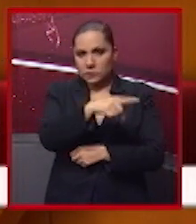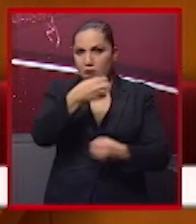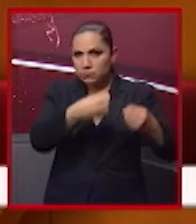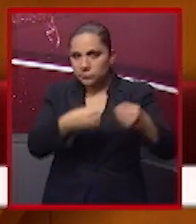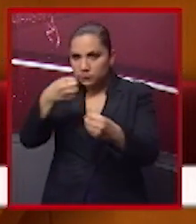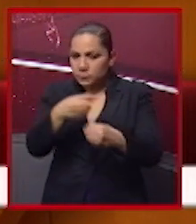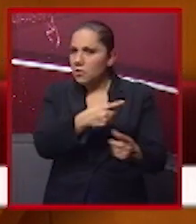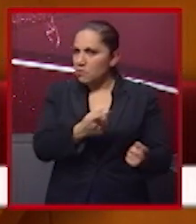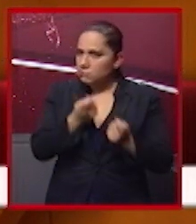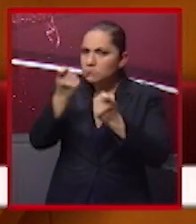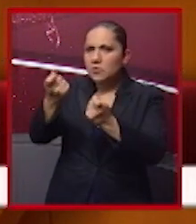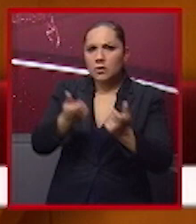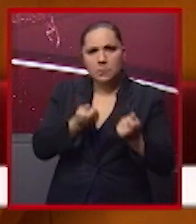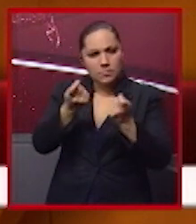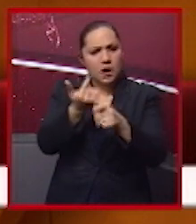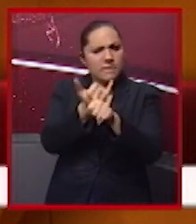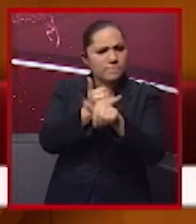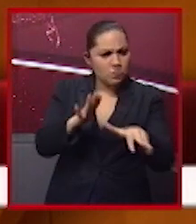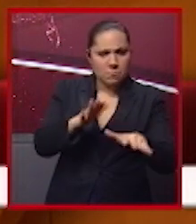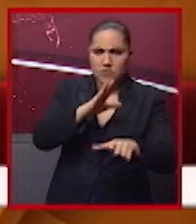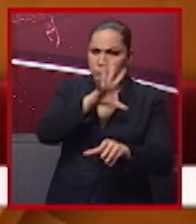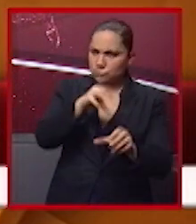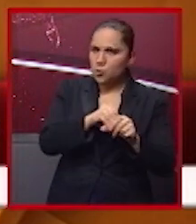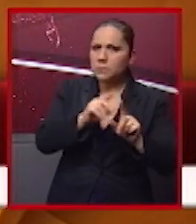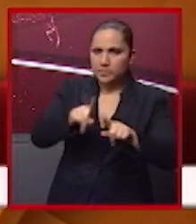respuesta de las autoridades norteamericanas.